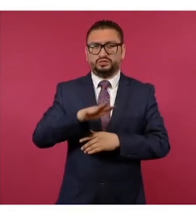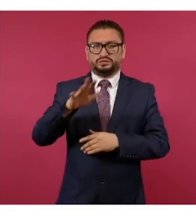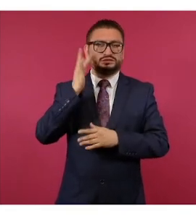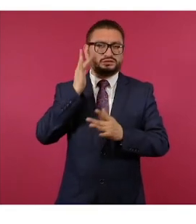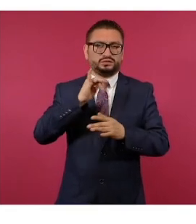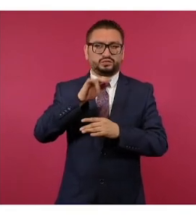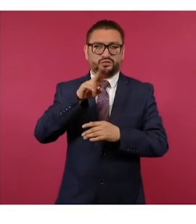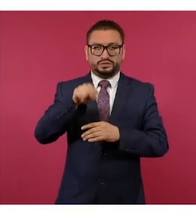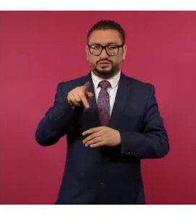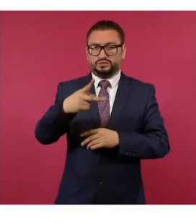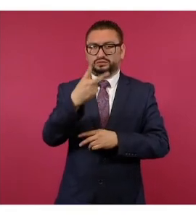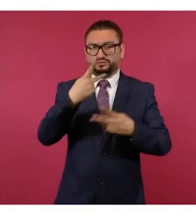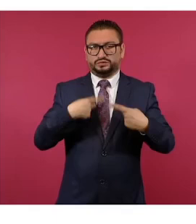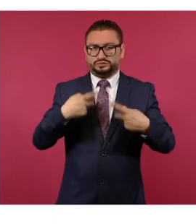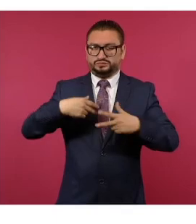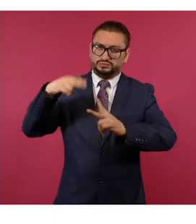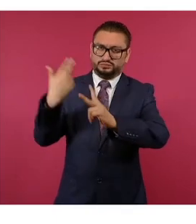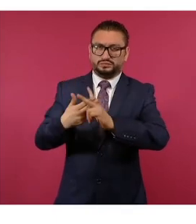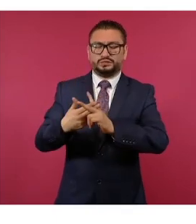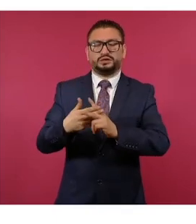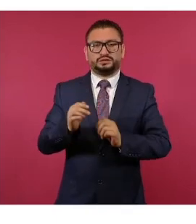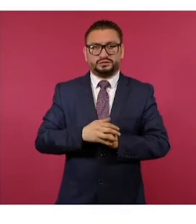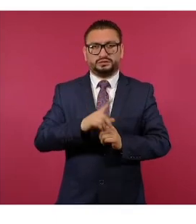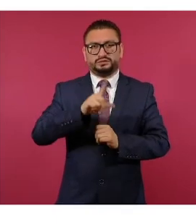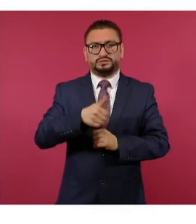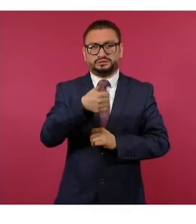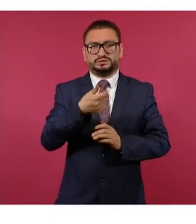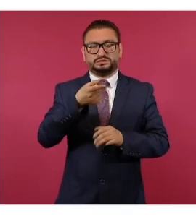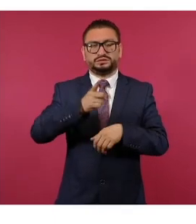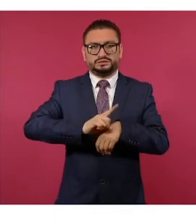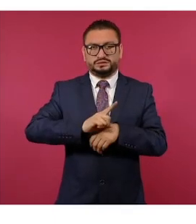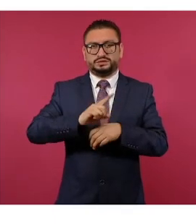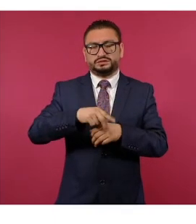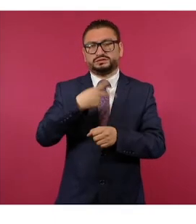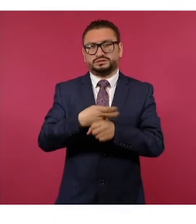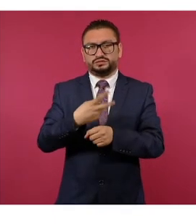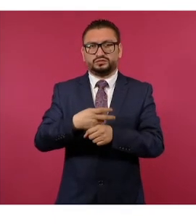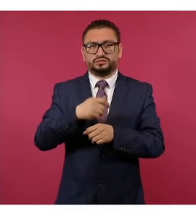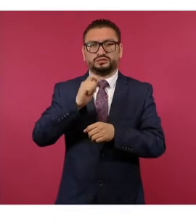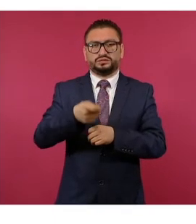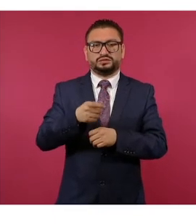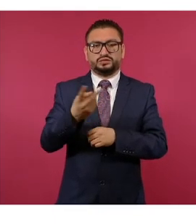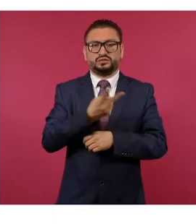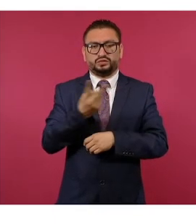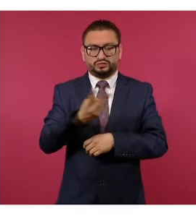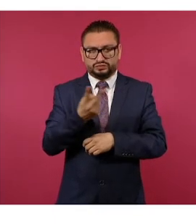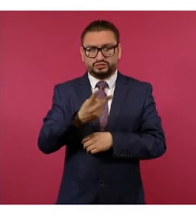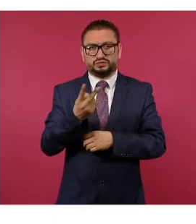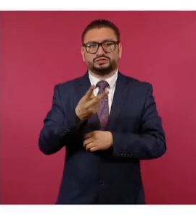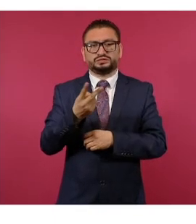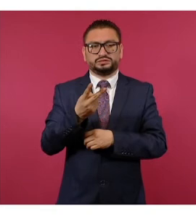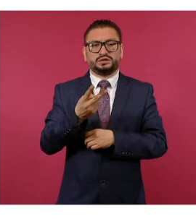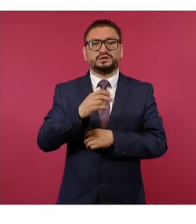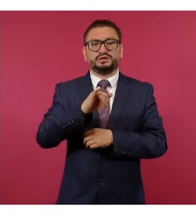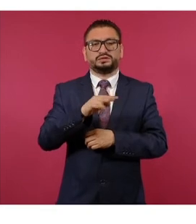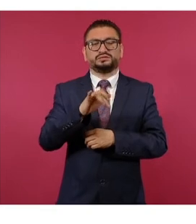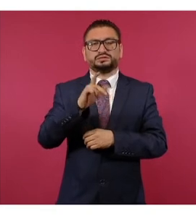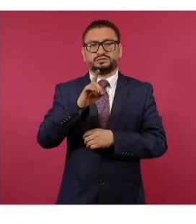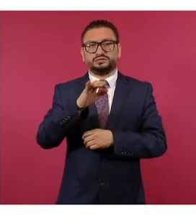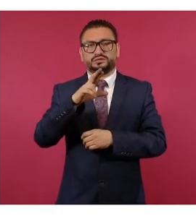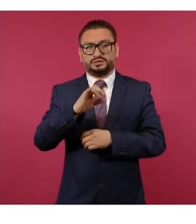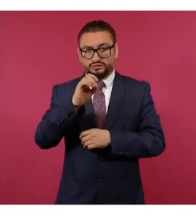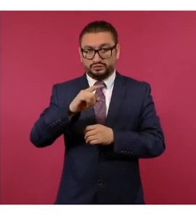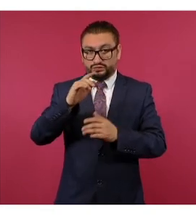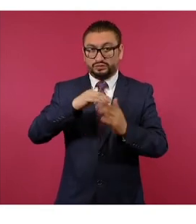y asesinó a 2 personas. 6 días después, el segundo caso, cuando los hoy sentenciados ingresaron a un inmueble ubicado